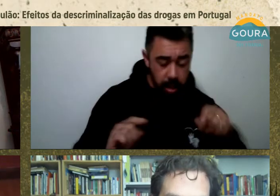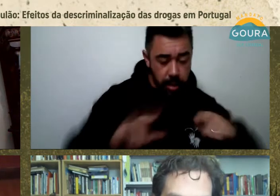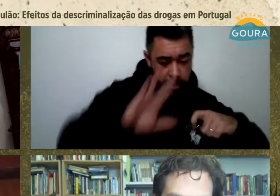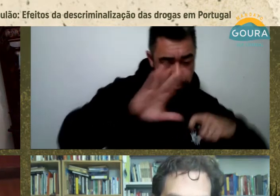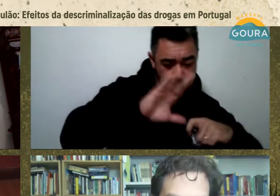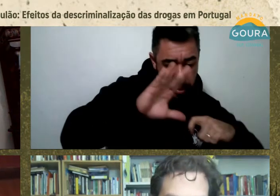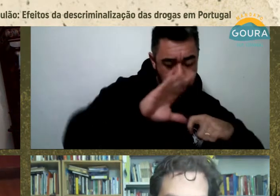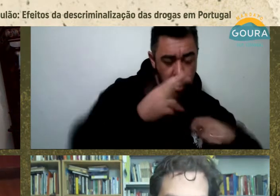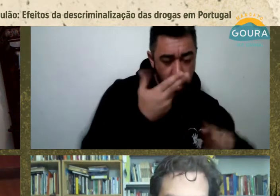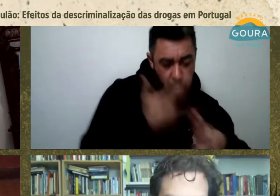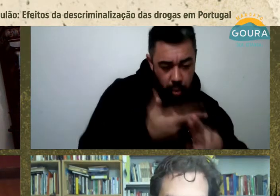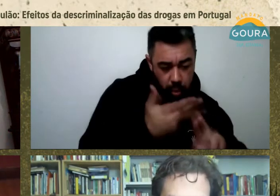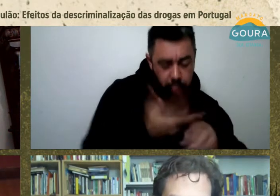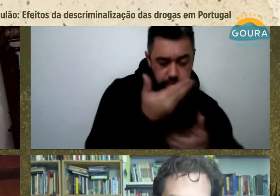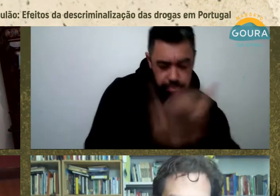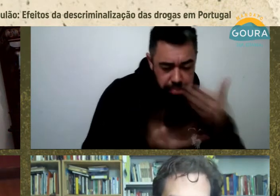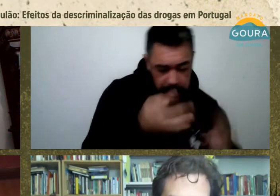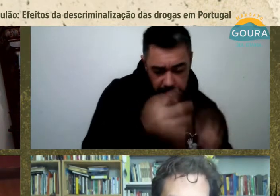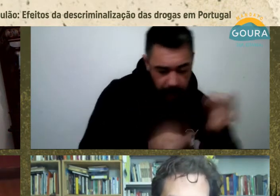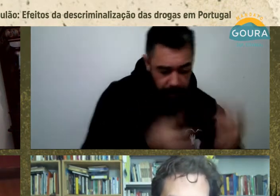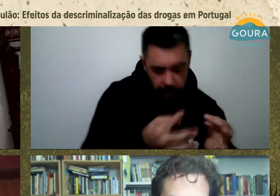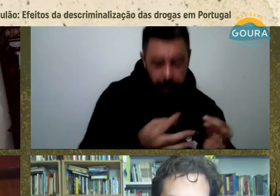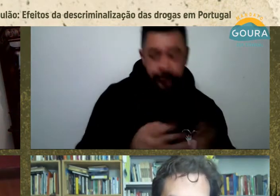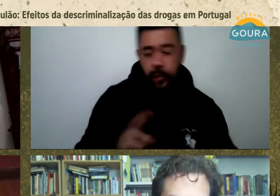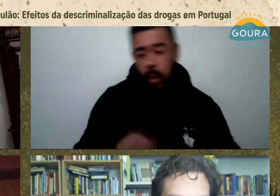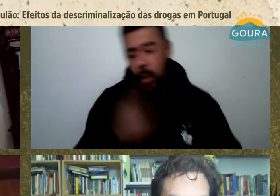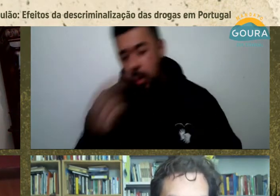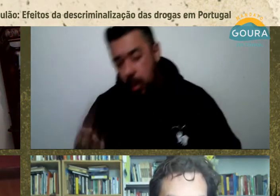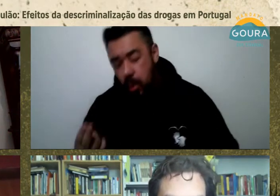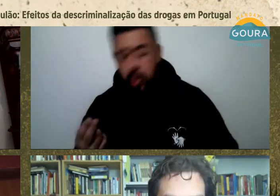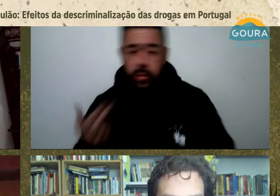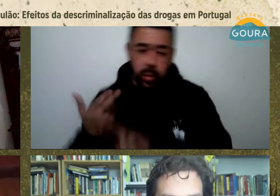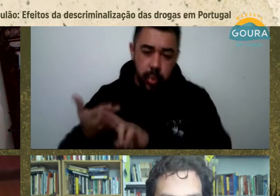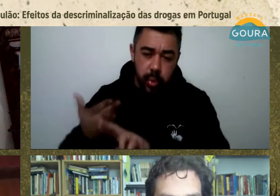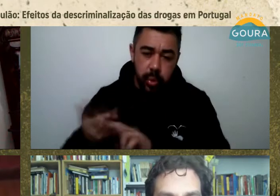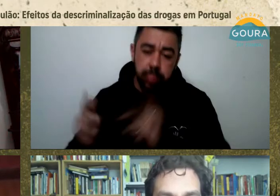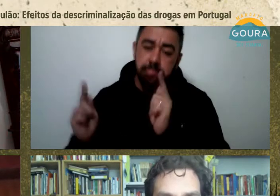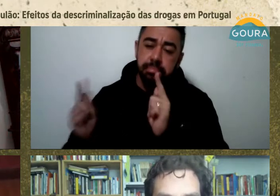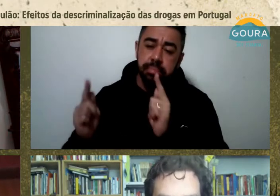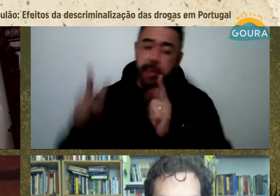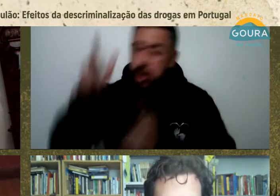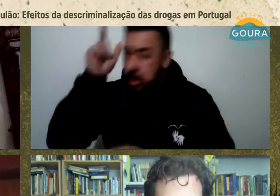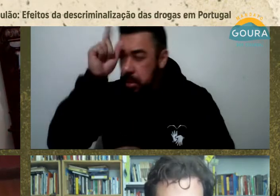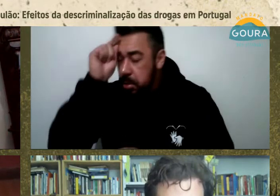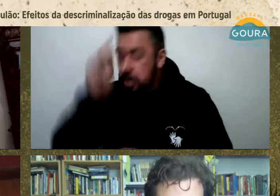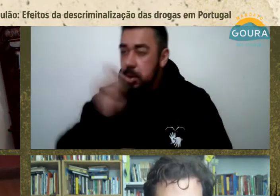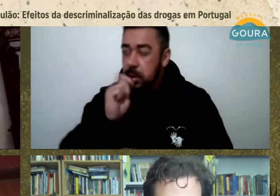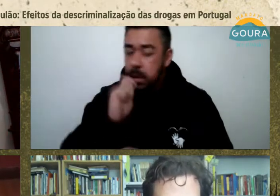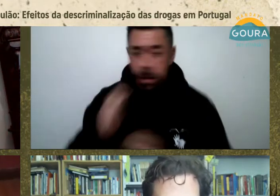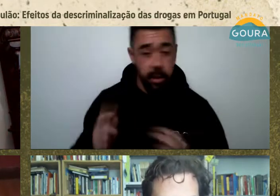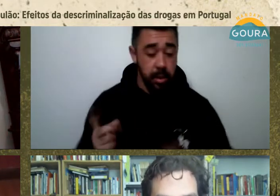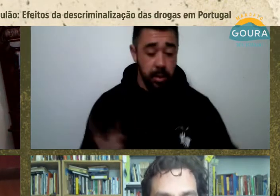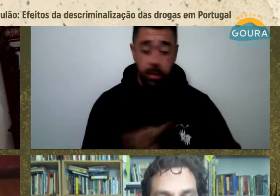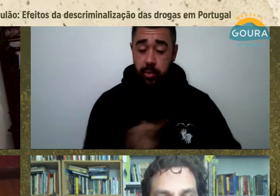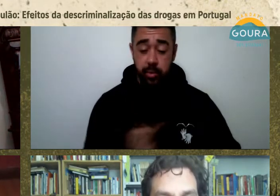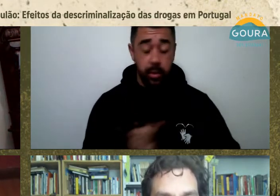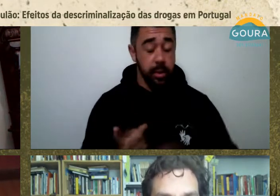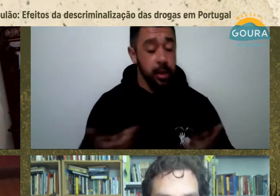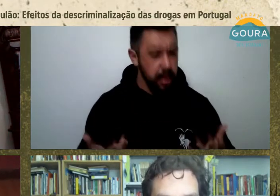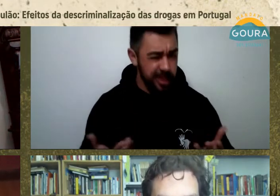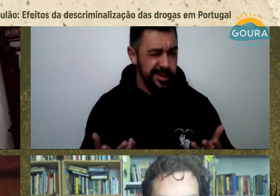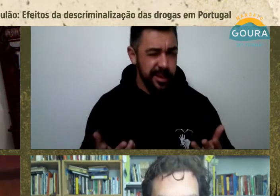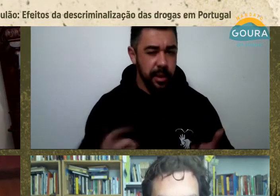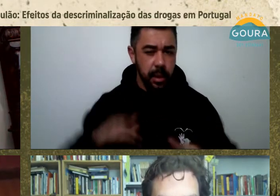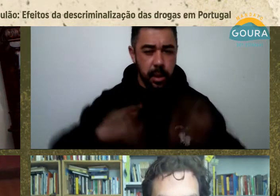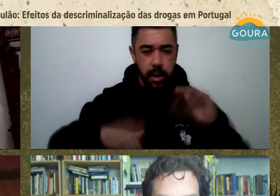del uso terapéutico como una sustancia que se ha usado en preparados muchas veces a lo